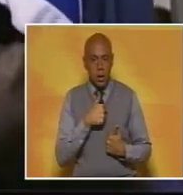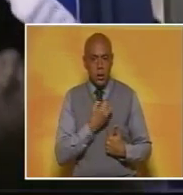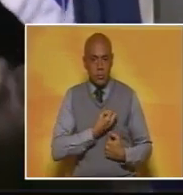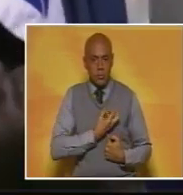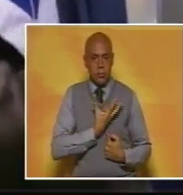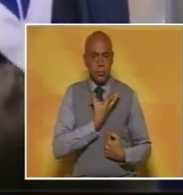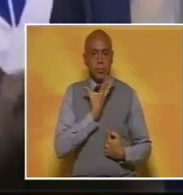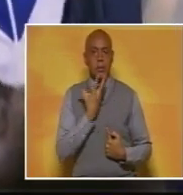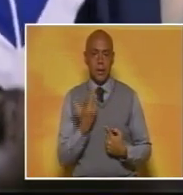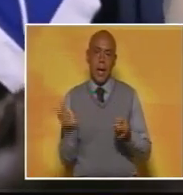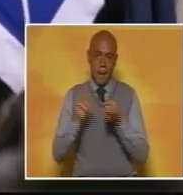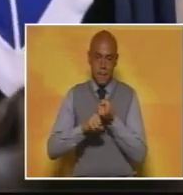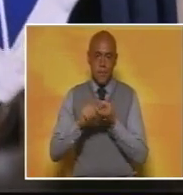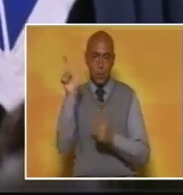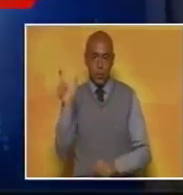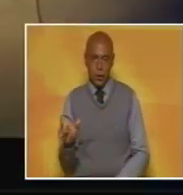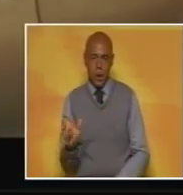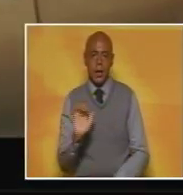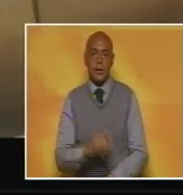de Kim Kardashian.